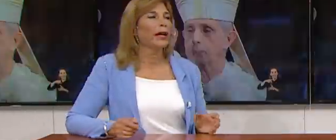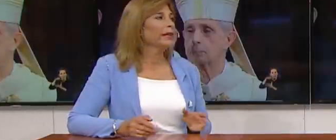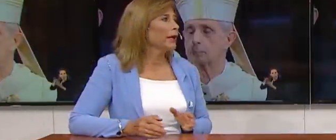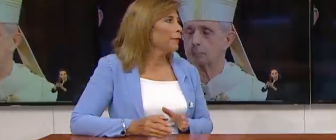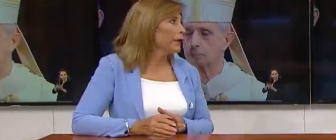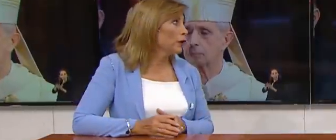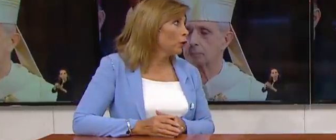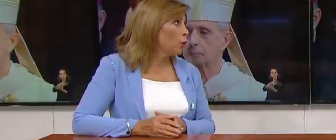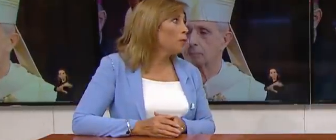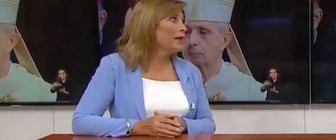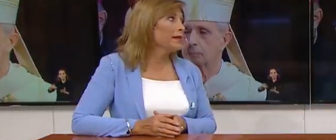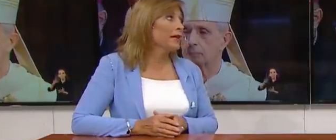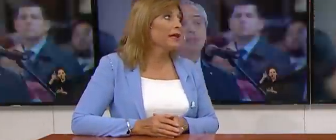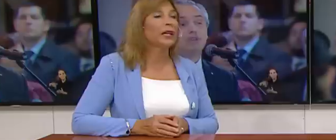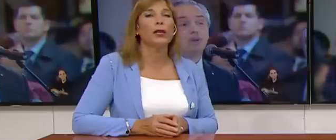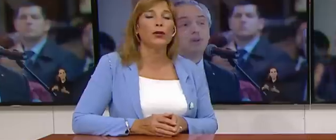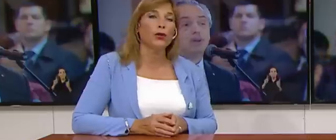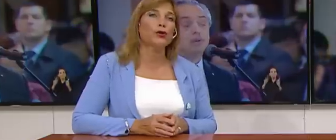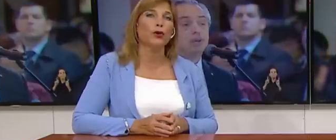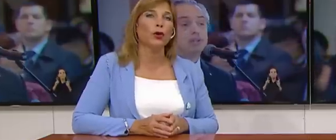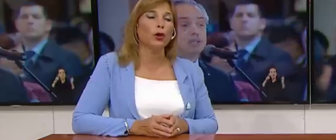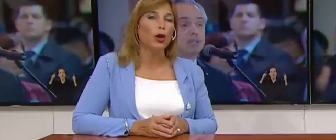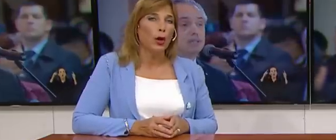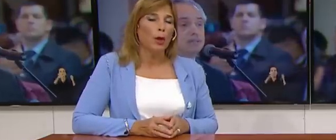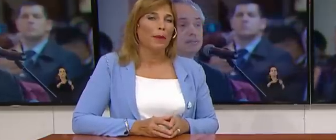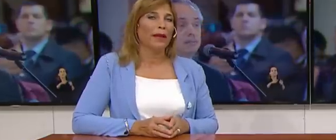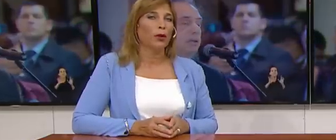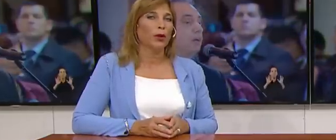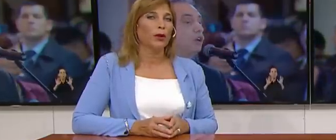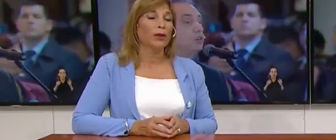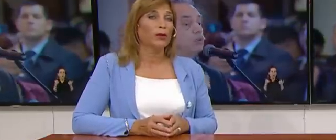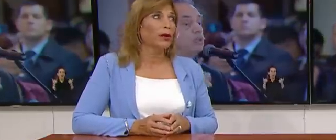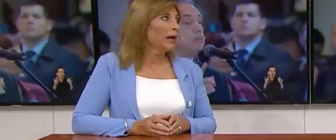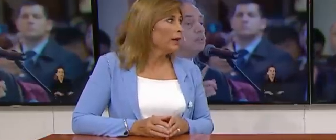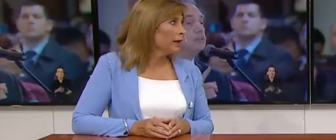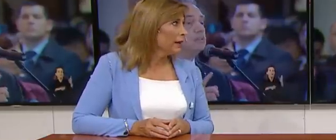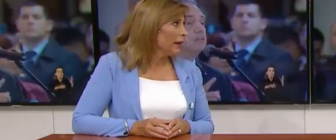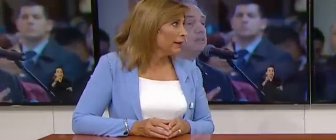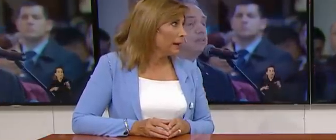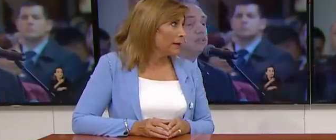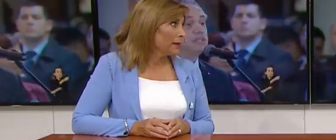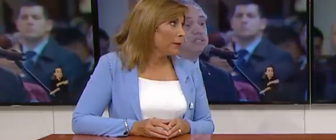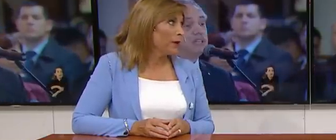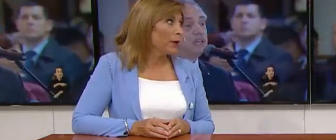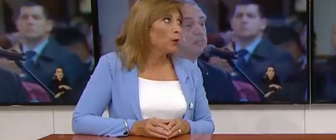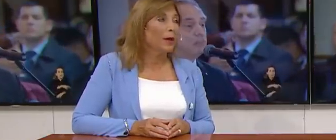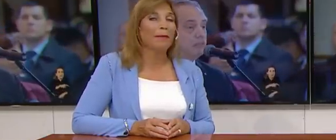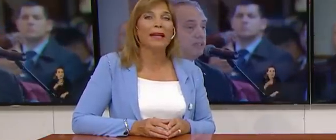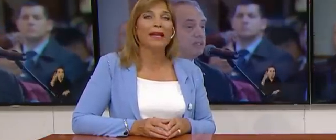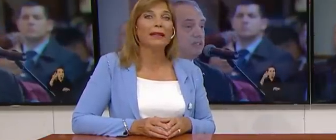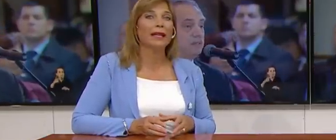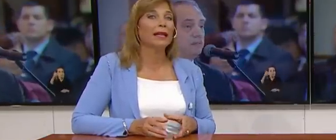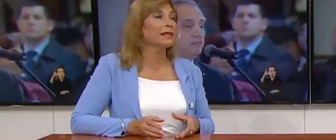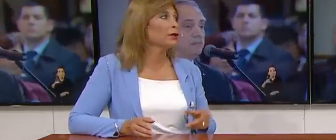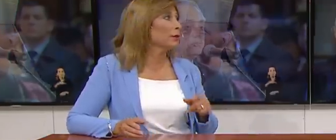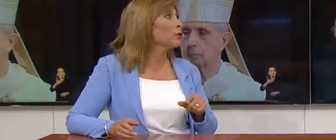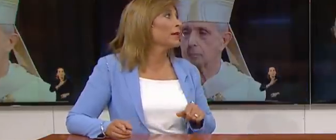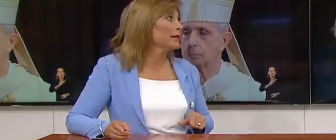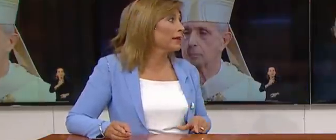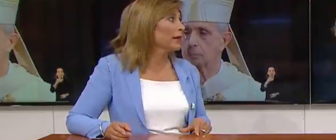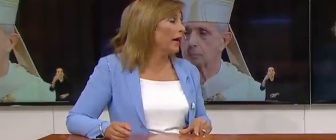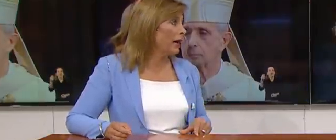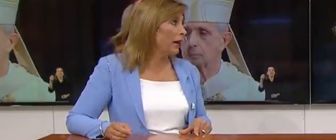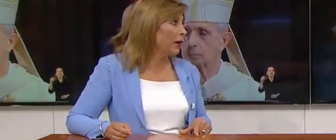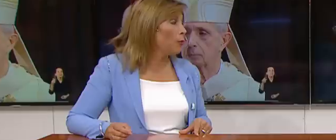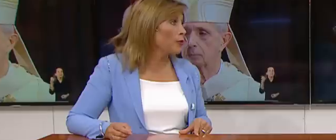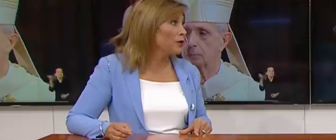Bueno, ahí está, Federico. Un mensaje no solo para el gobierno nacional, que atraviesa por una dura pelea interna, sino también un